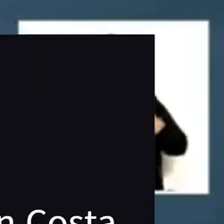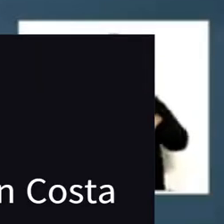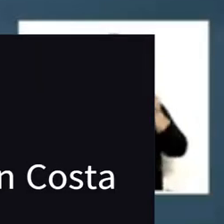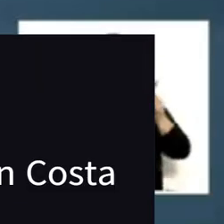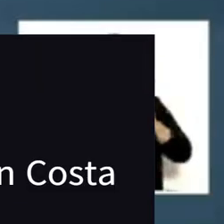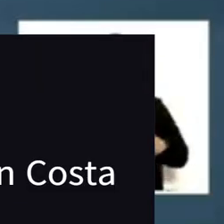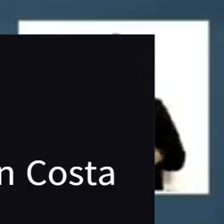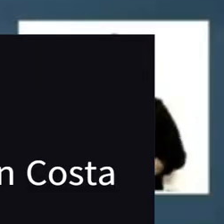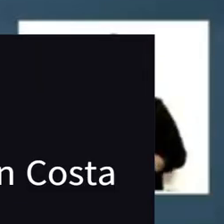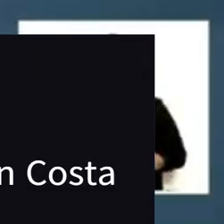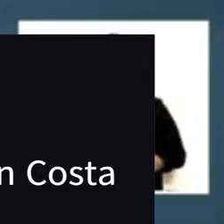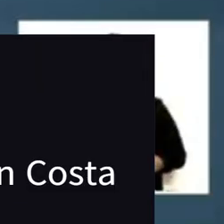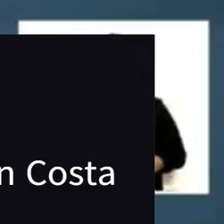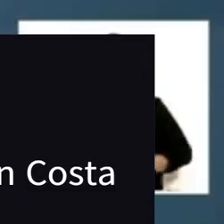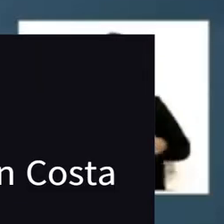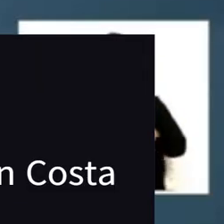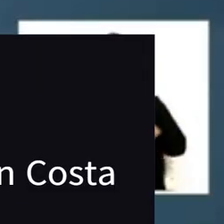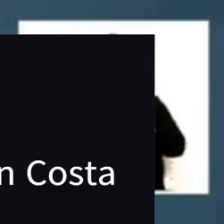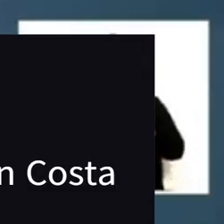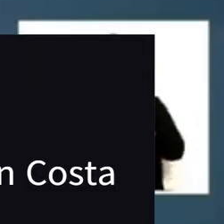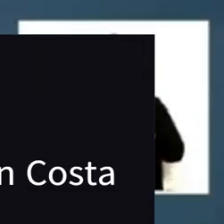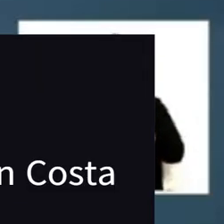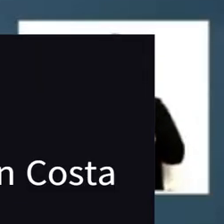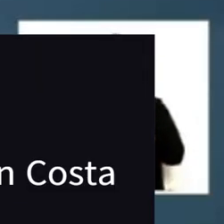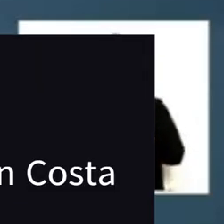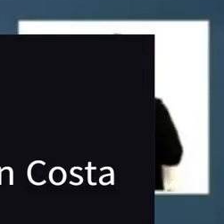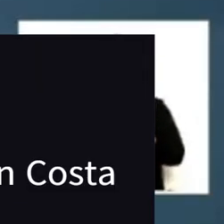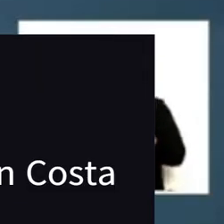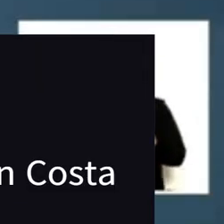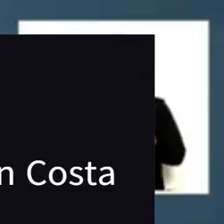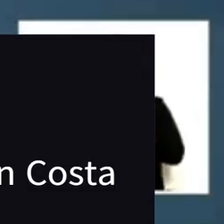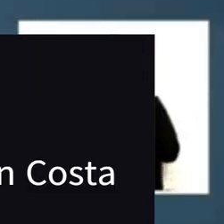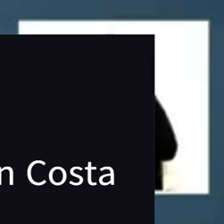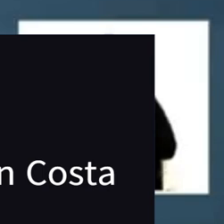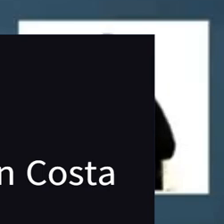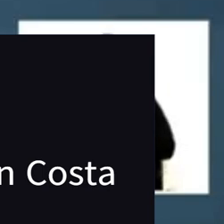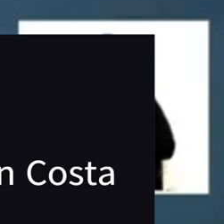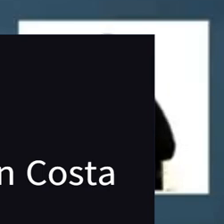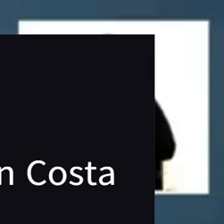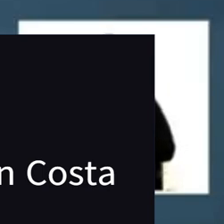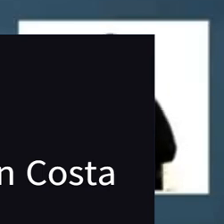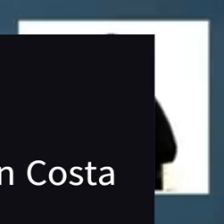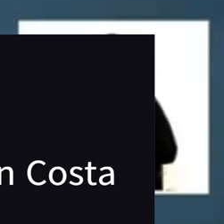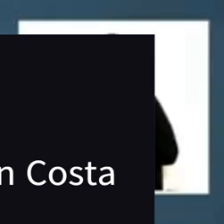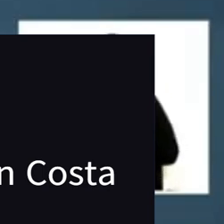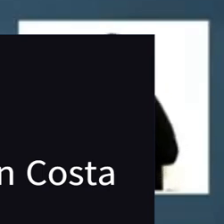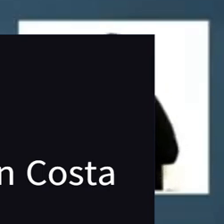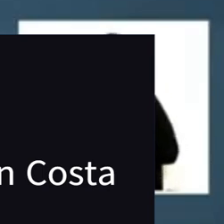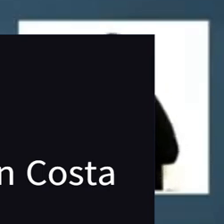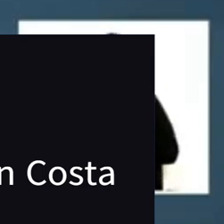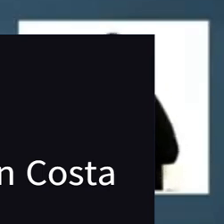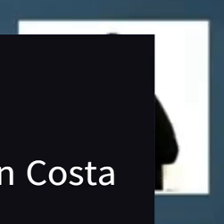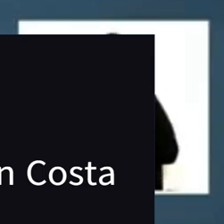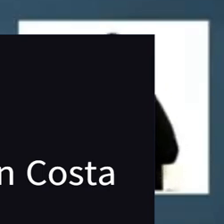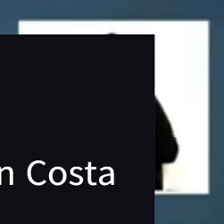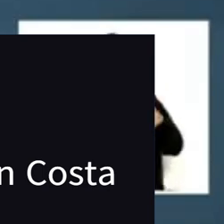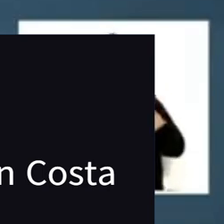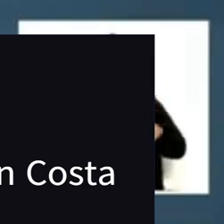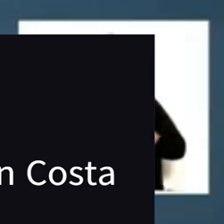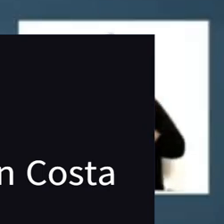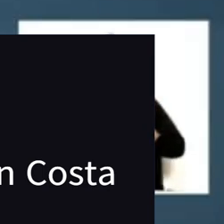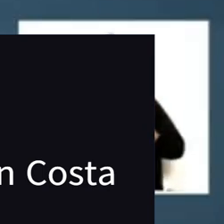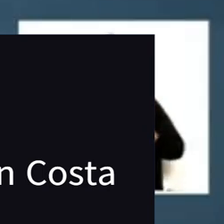Dentro del trabajo efectuado del 15 al 21 de mayo, señor presidente, se han realizado por parte de la Fuerza Pública